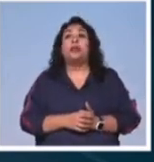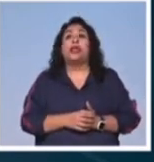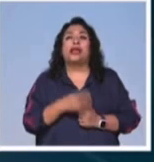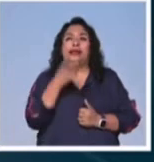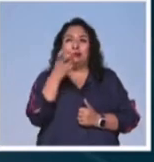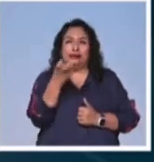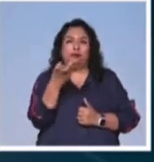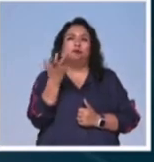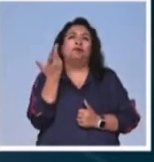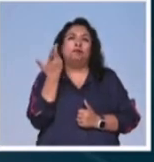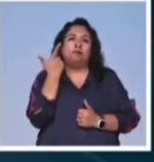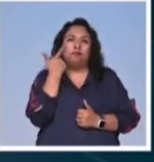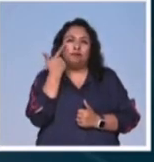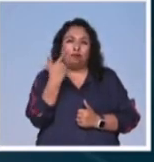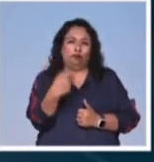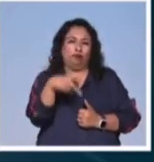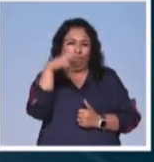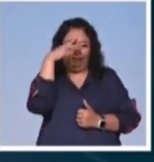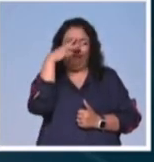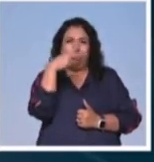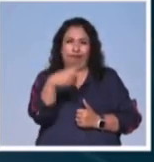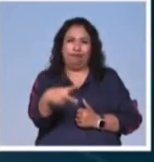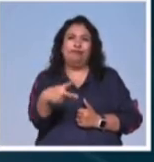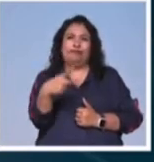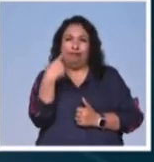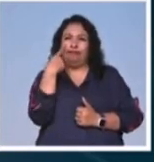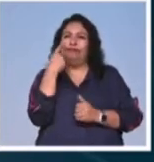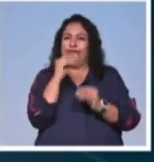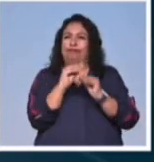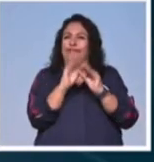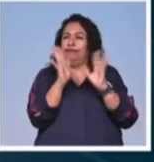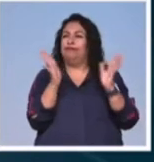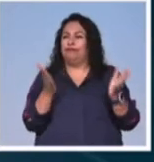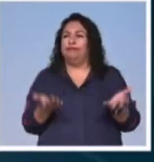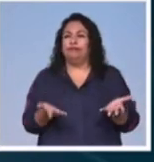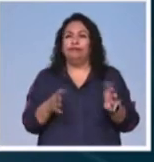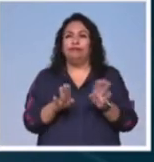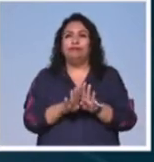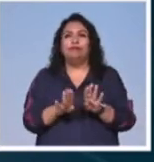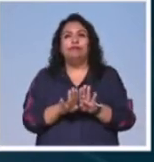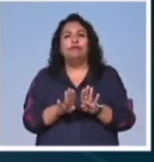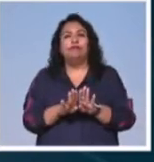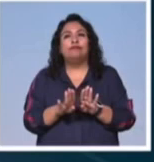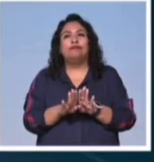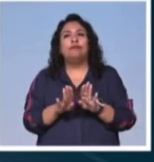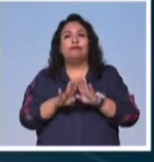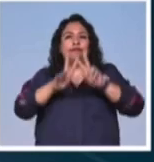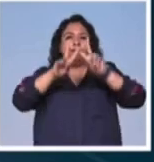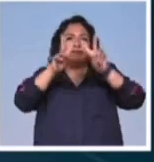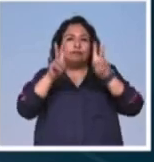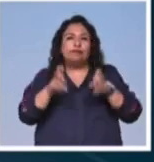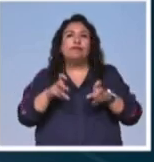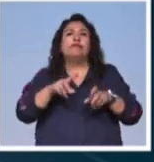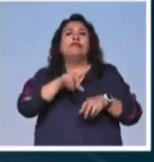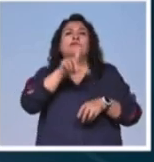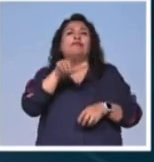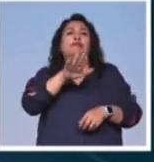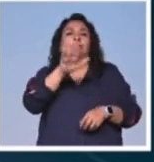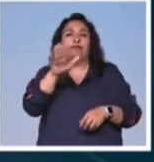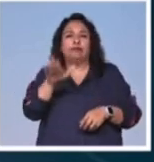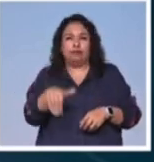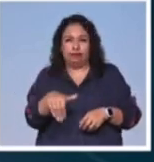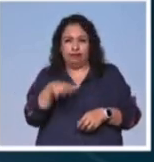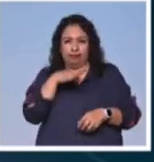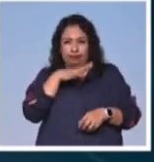algo que en esencia en el mexicano es muy notorio, ¿no? Como el tema de lo que viene después de la muerte,